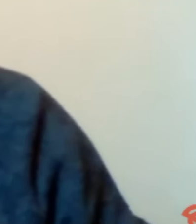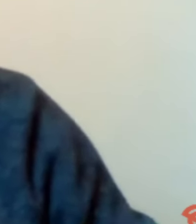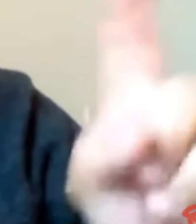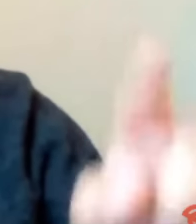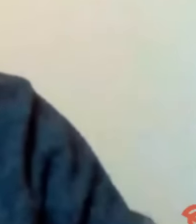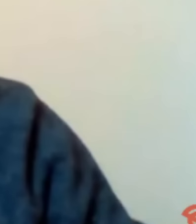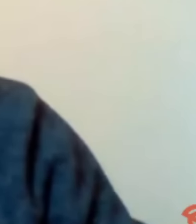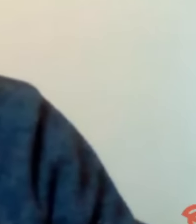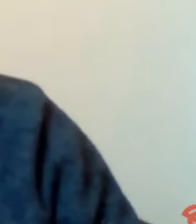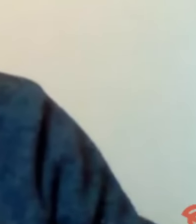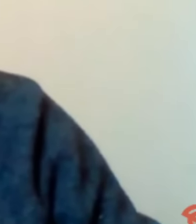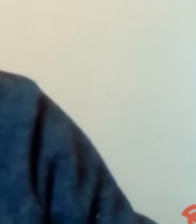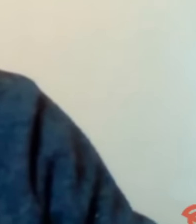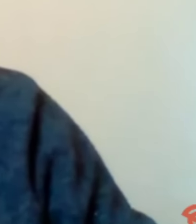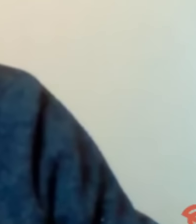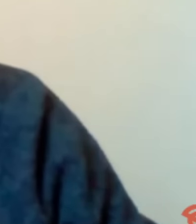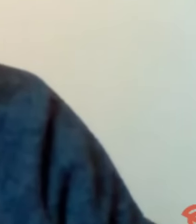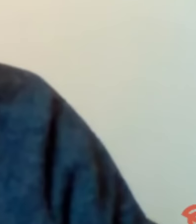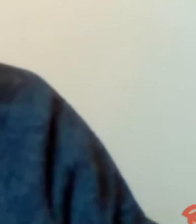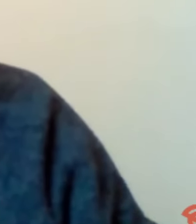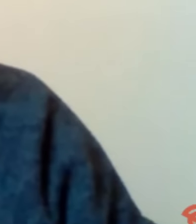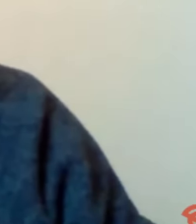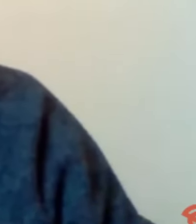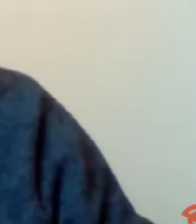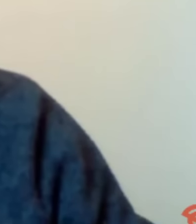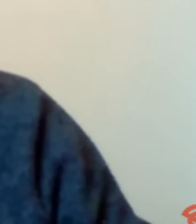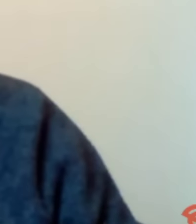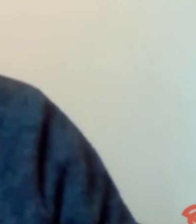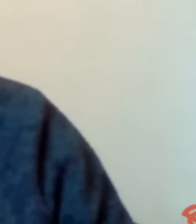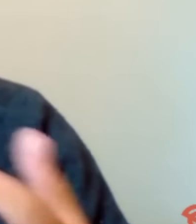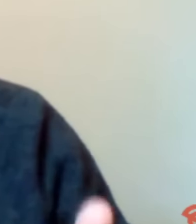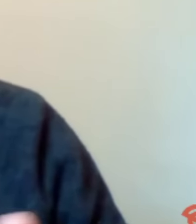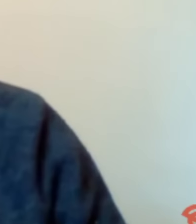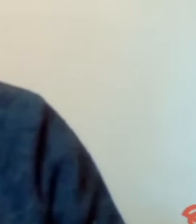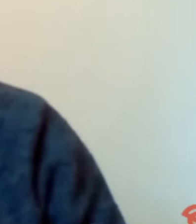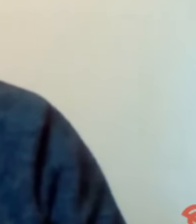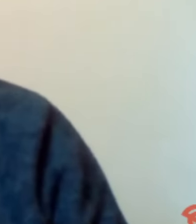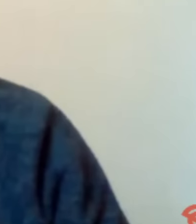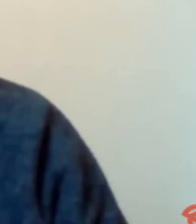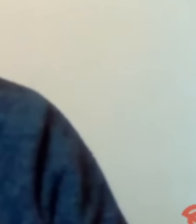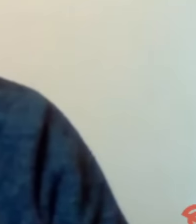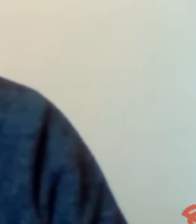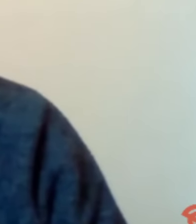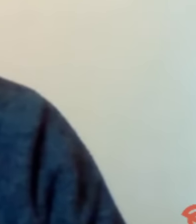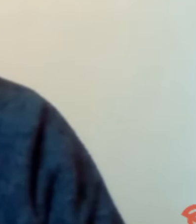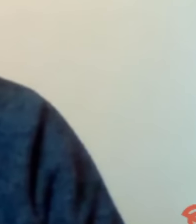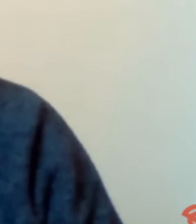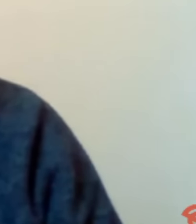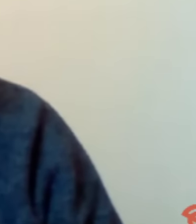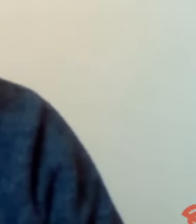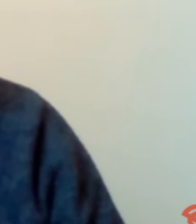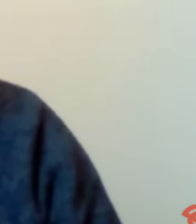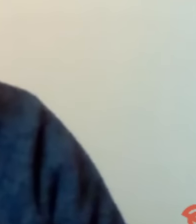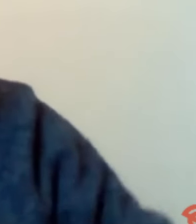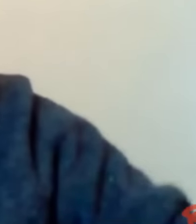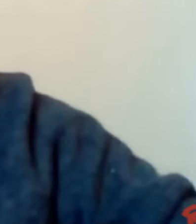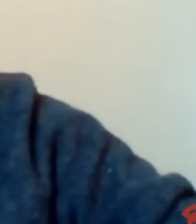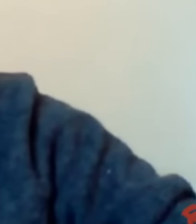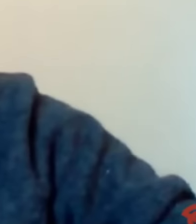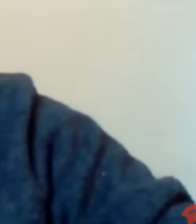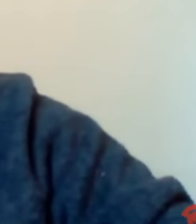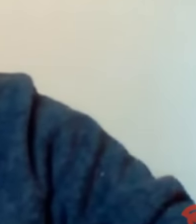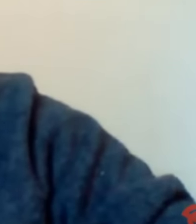Censura, ahí está entre ellos, pero efectivamente mientras Vicente Serrano hacía sus planteamientos, bueno,